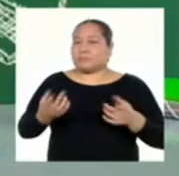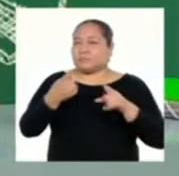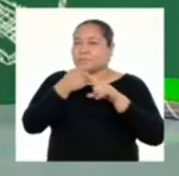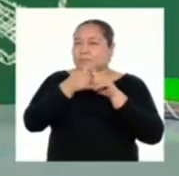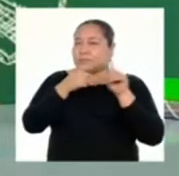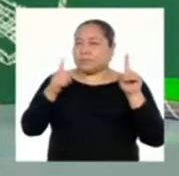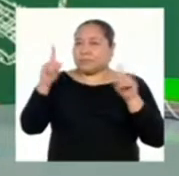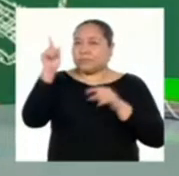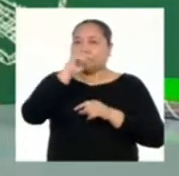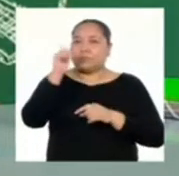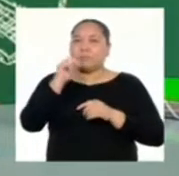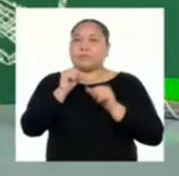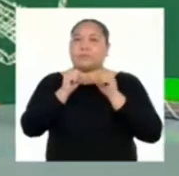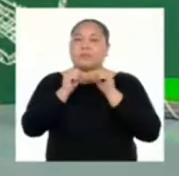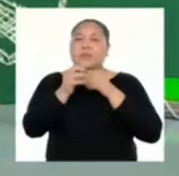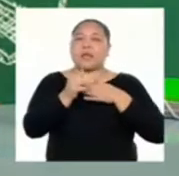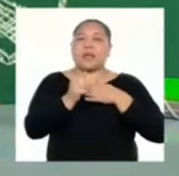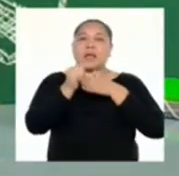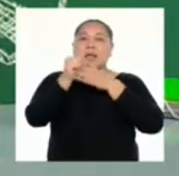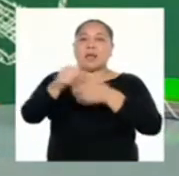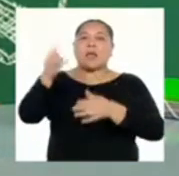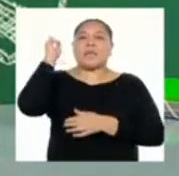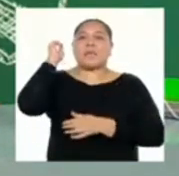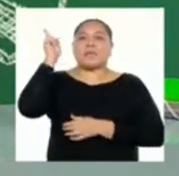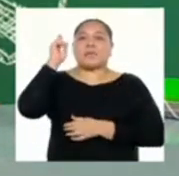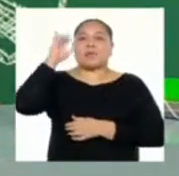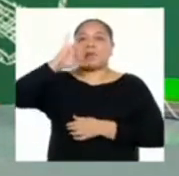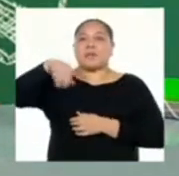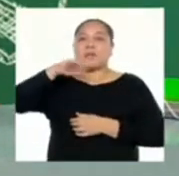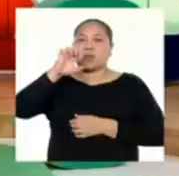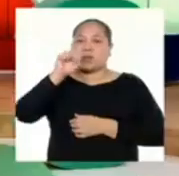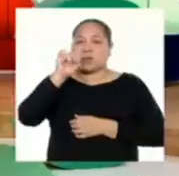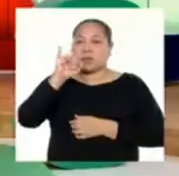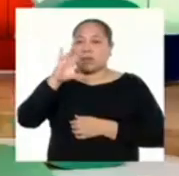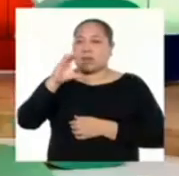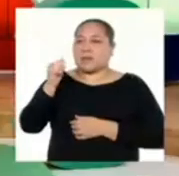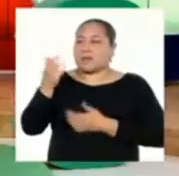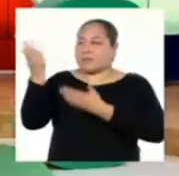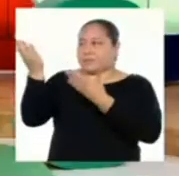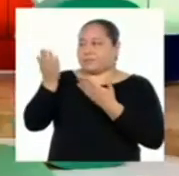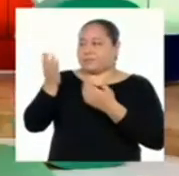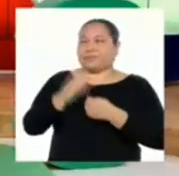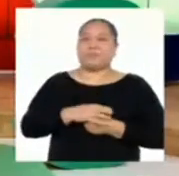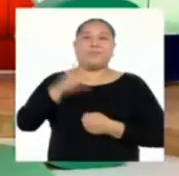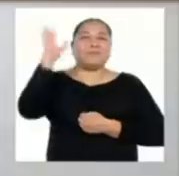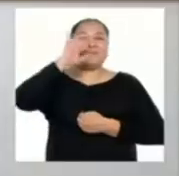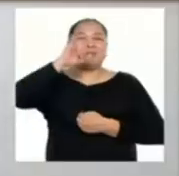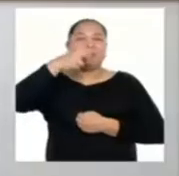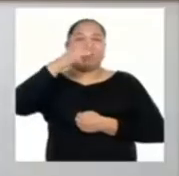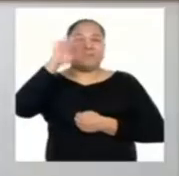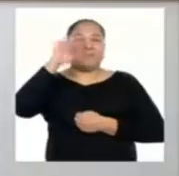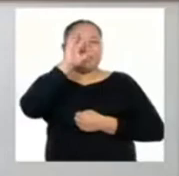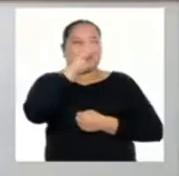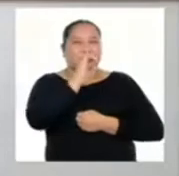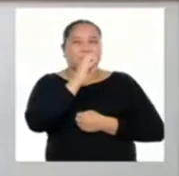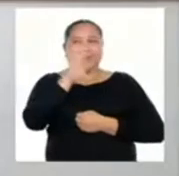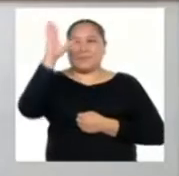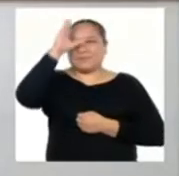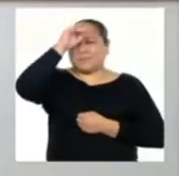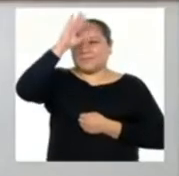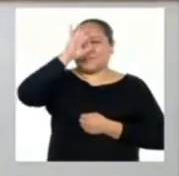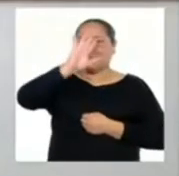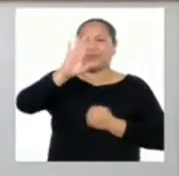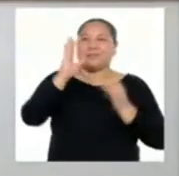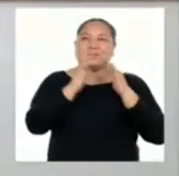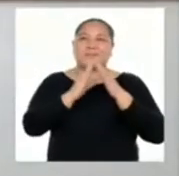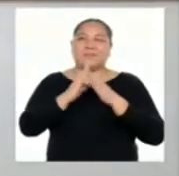Pero no sin la guía de la profesora Jessica, a quien le damos la bienvenida. Hola Jonathan, Rebot, chicas y chicos